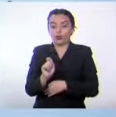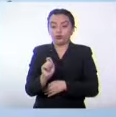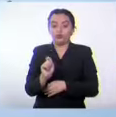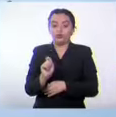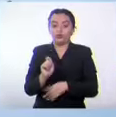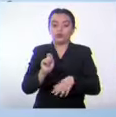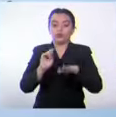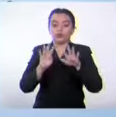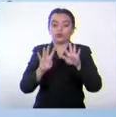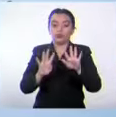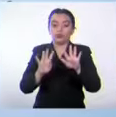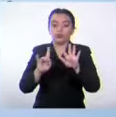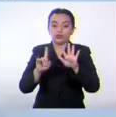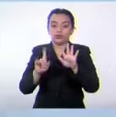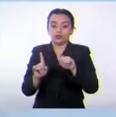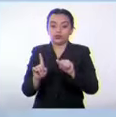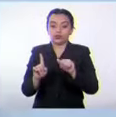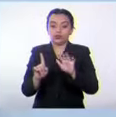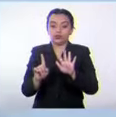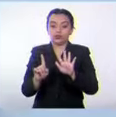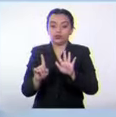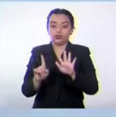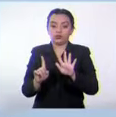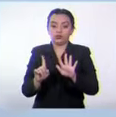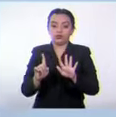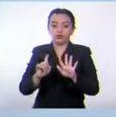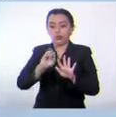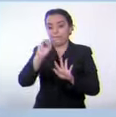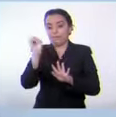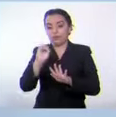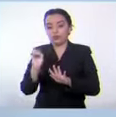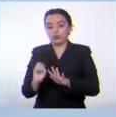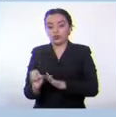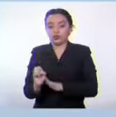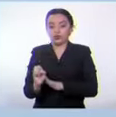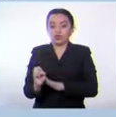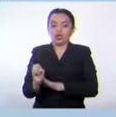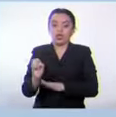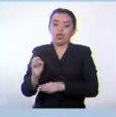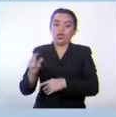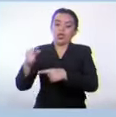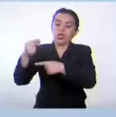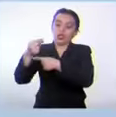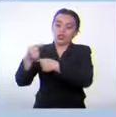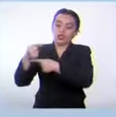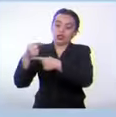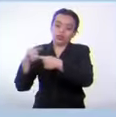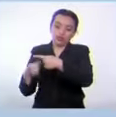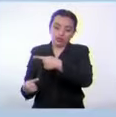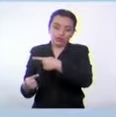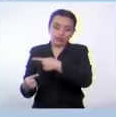1.96 porcentaje gramos sobre gramos.